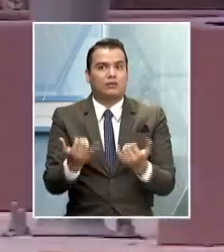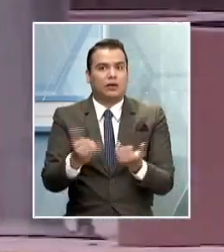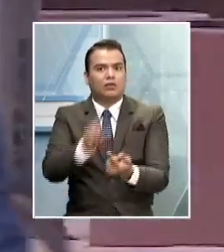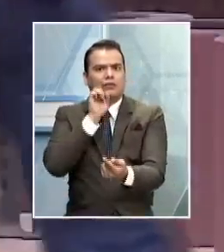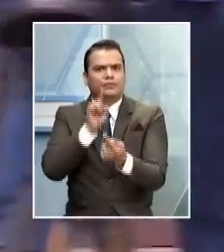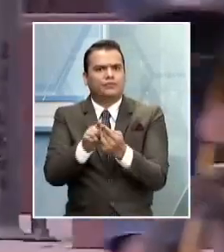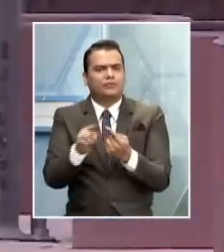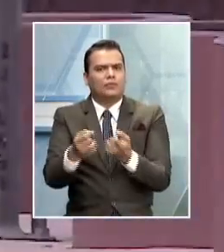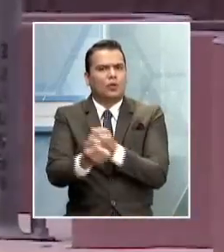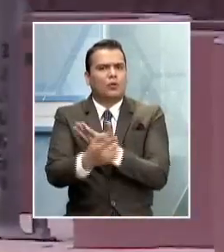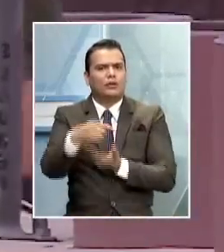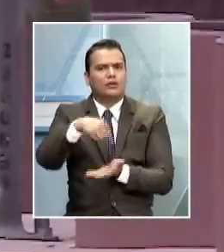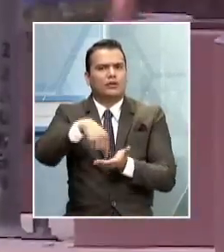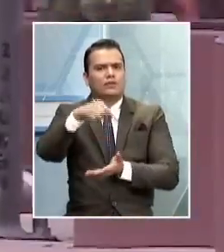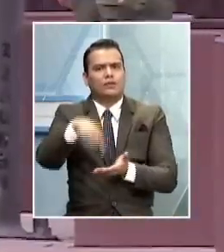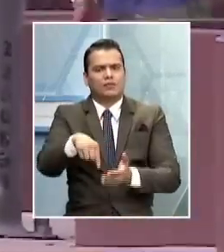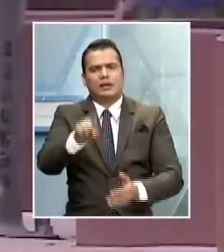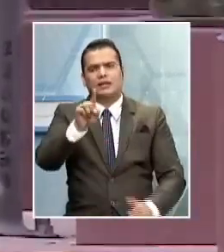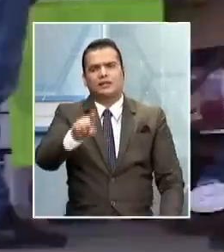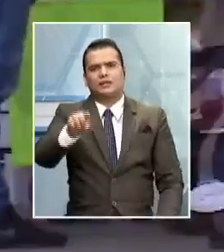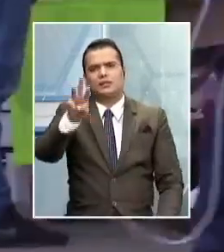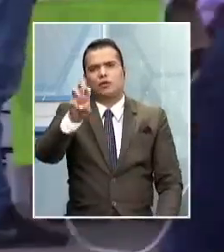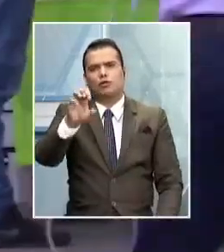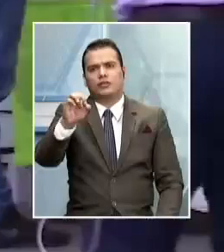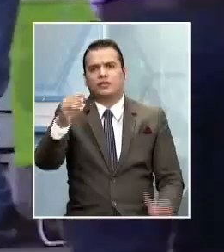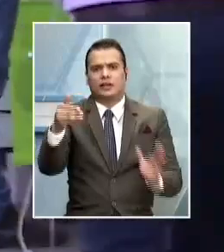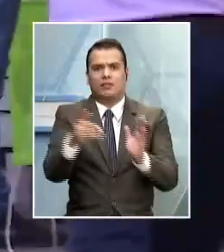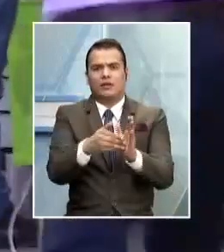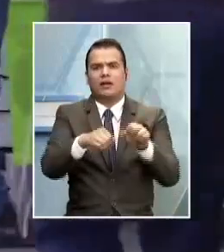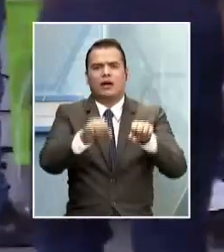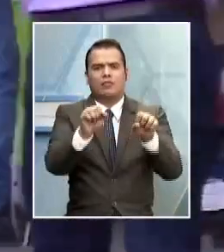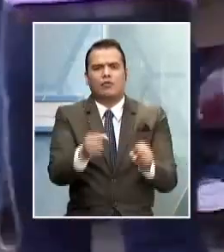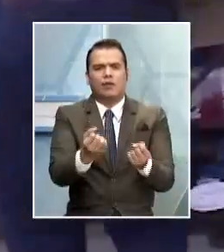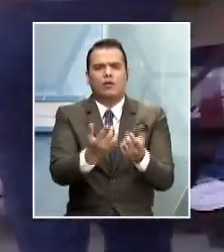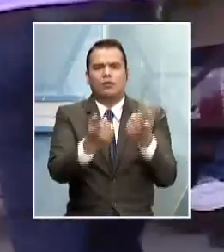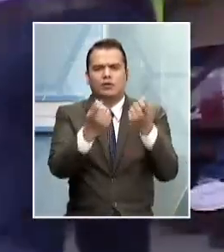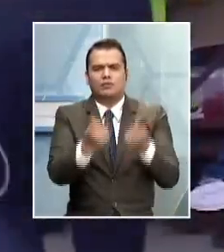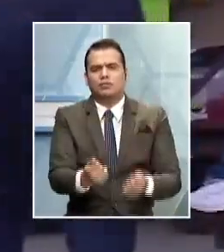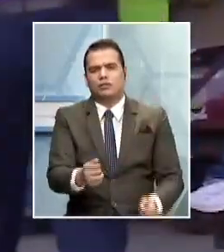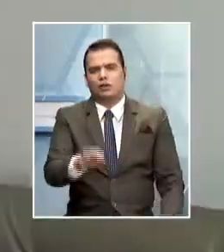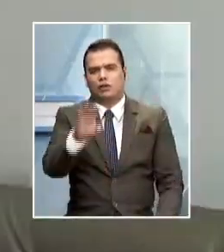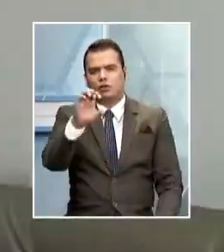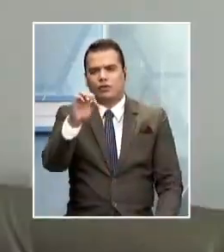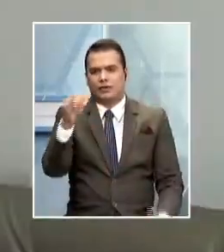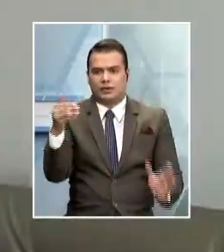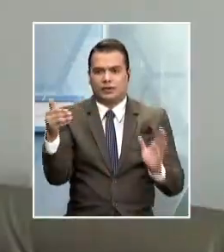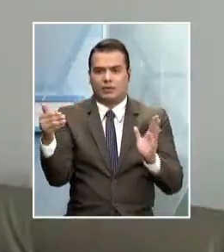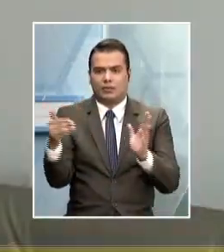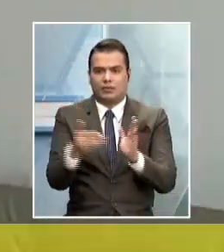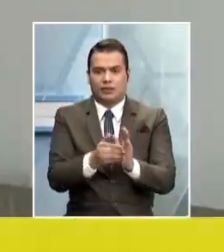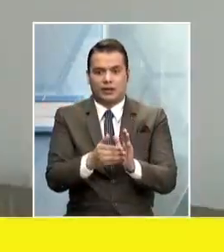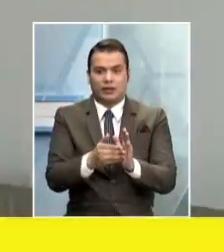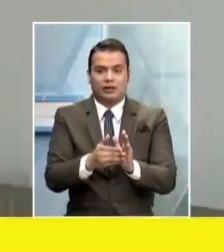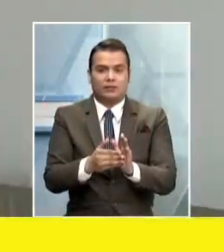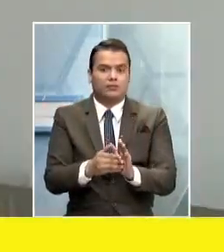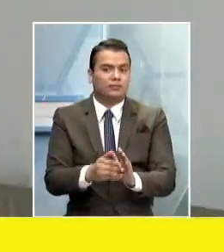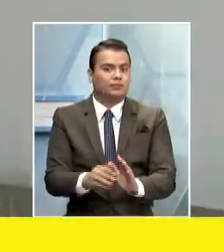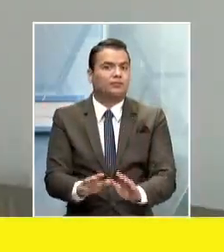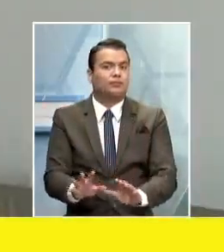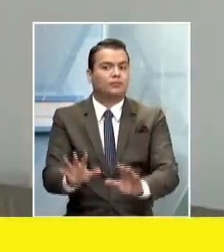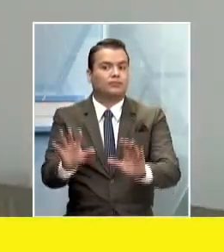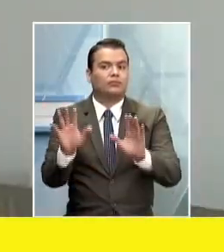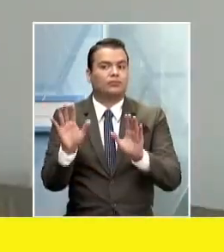será conseguir 180.000 firmas, de las cuales deberán ser avaladas cerca de 90.000. Y que surge de una causa común como